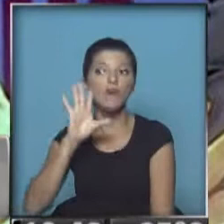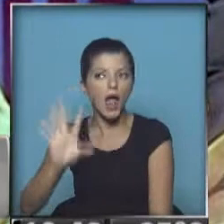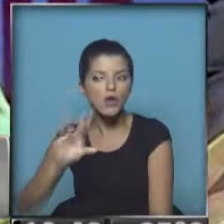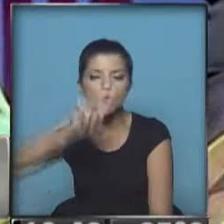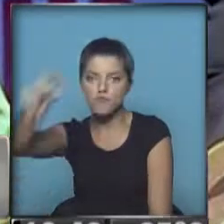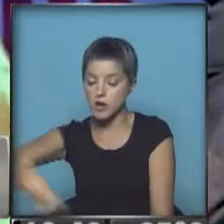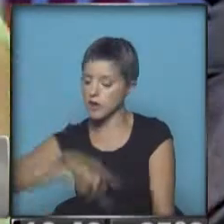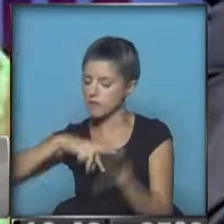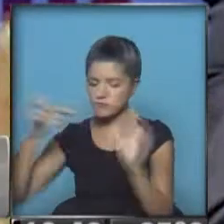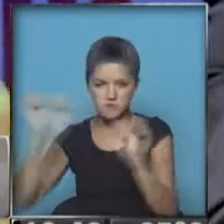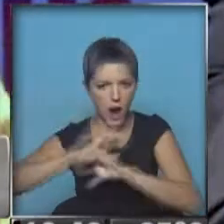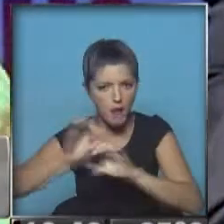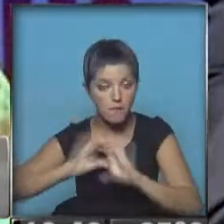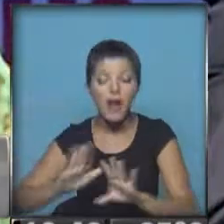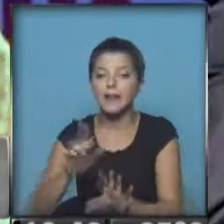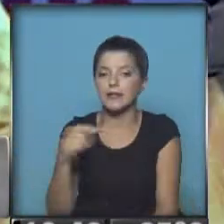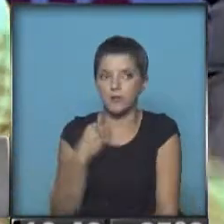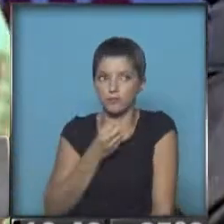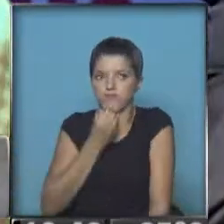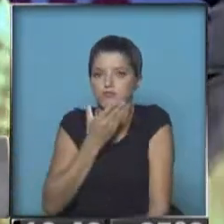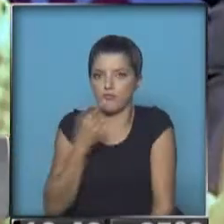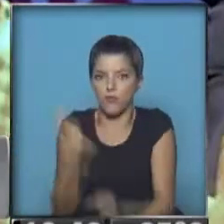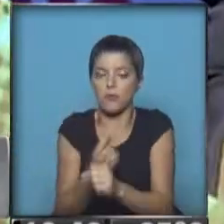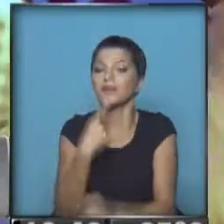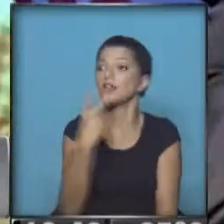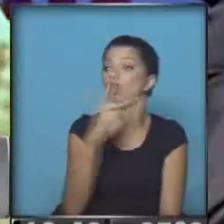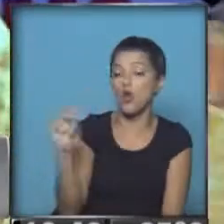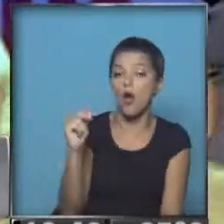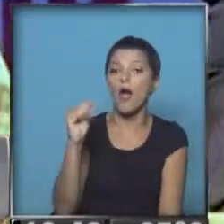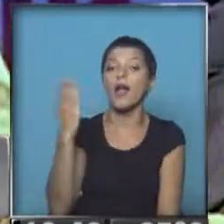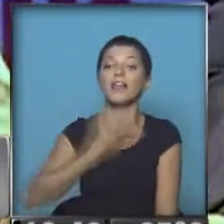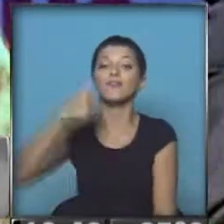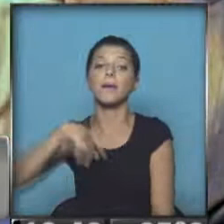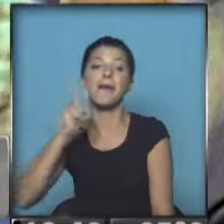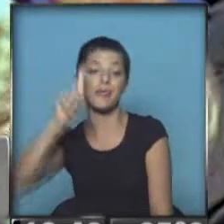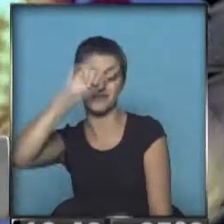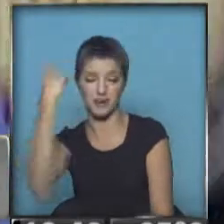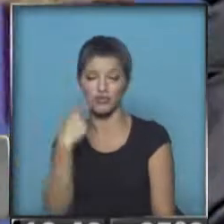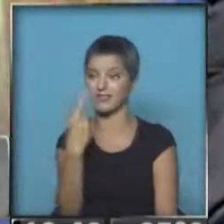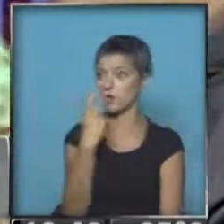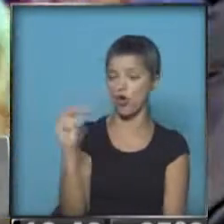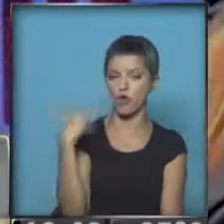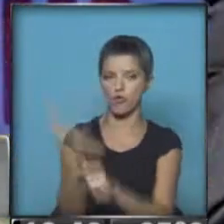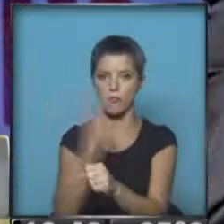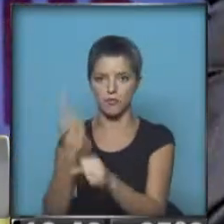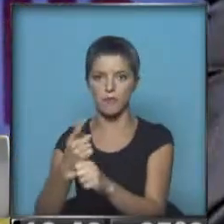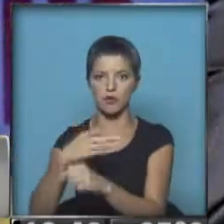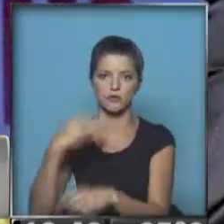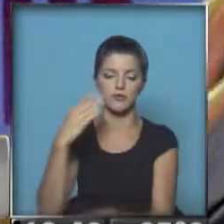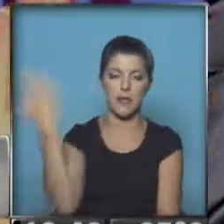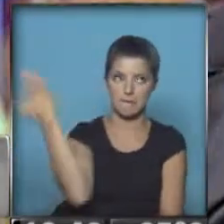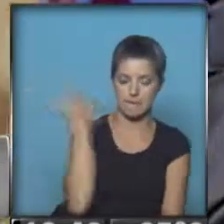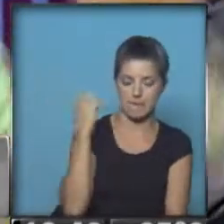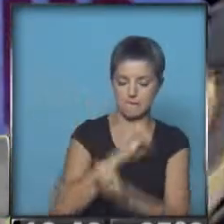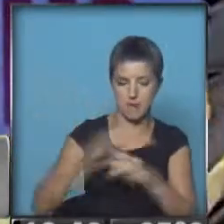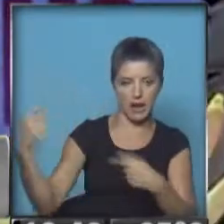abajo, el que no se podía decir no al Fondo Monetario Internacional porque entonces te caía la espada de Damocles en la cabeza